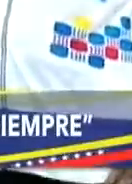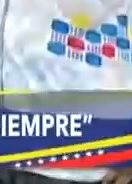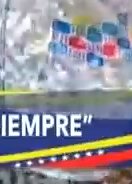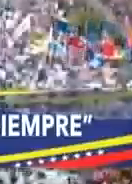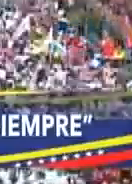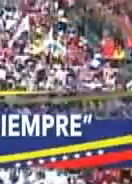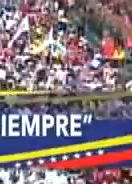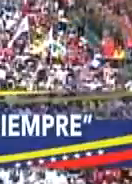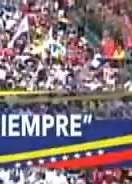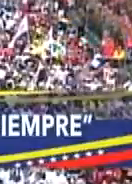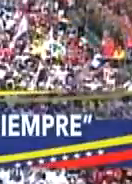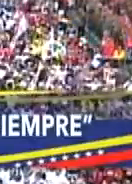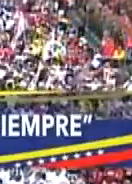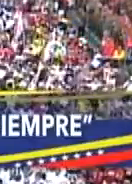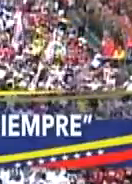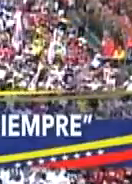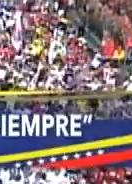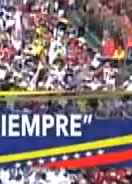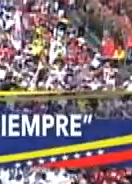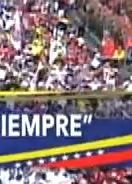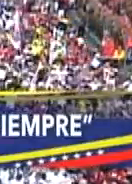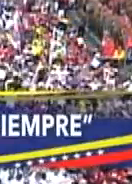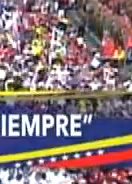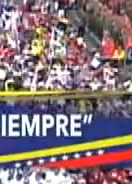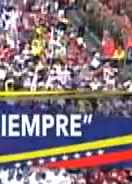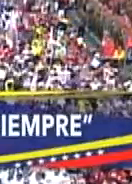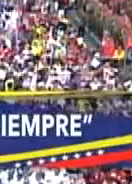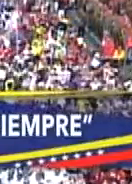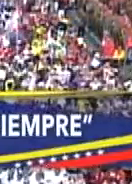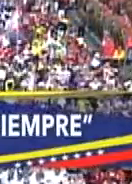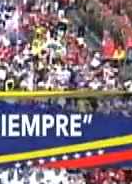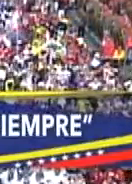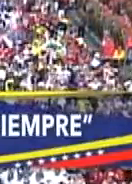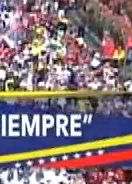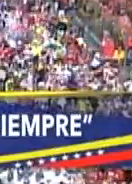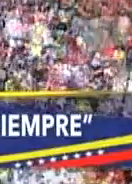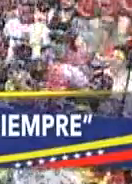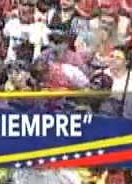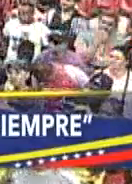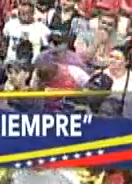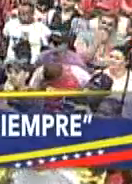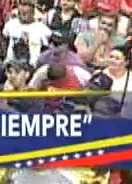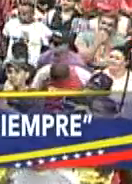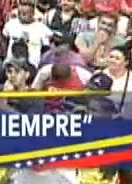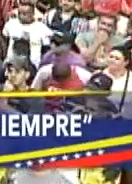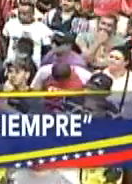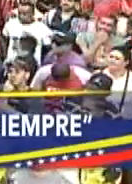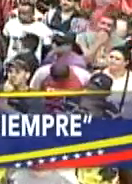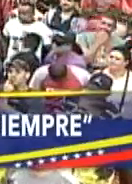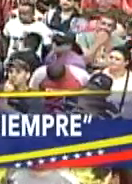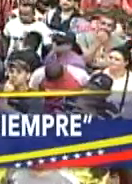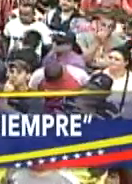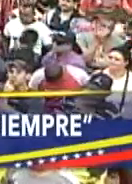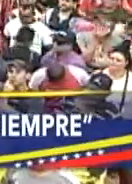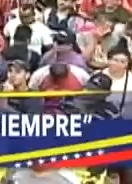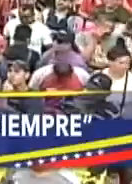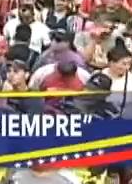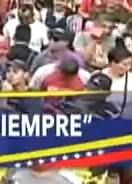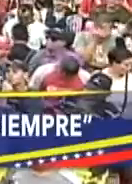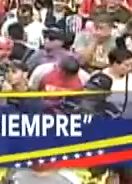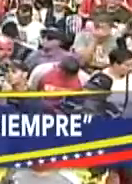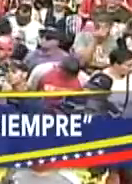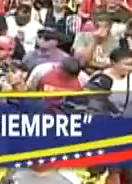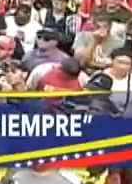Cuando muchos decían que estaba renaciendo en Venezuela el caudillismo, Chávez les volteó la tortilla de una